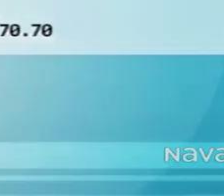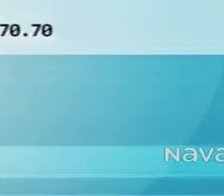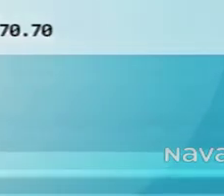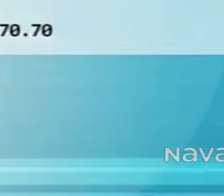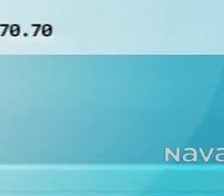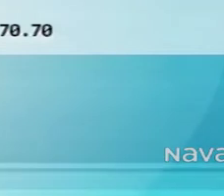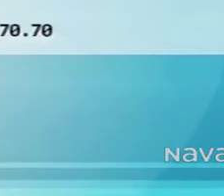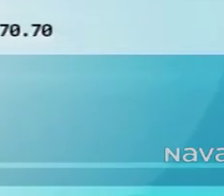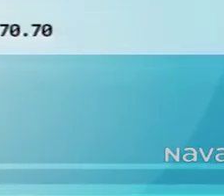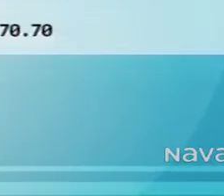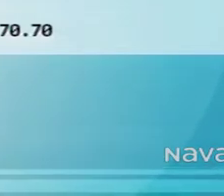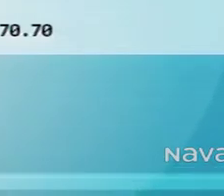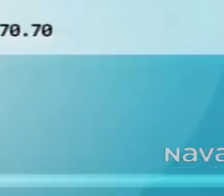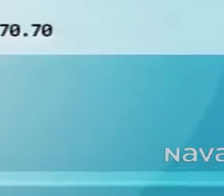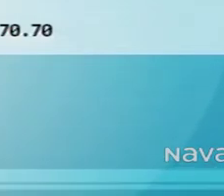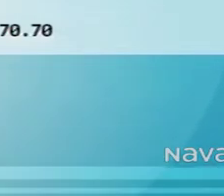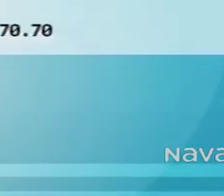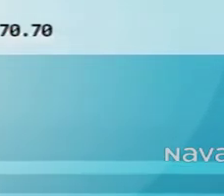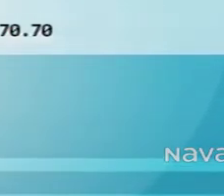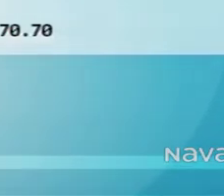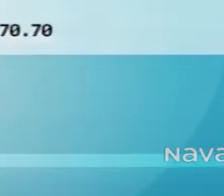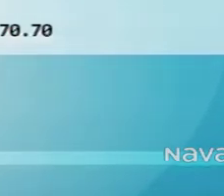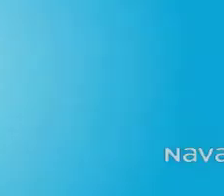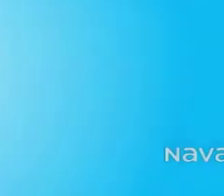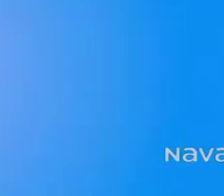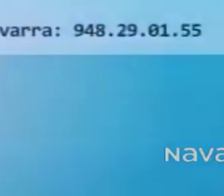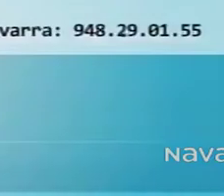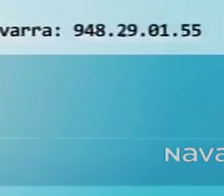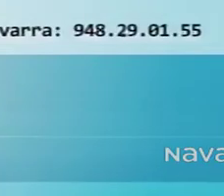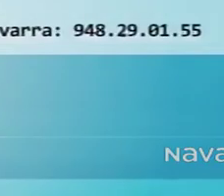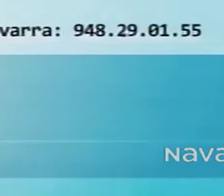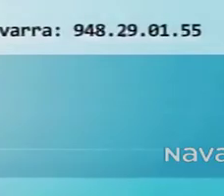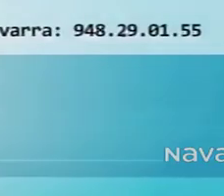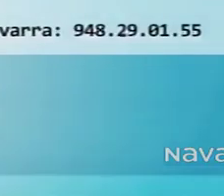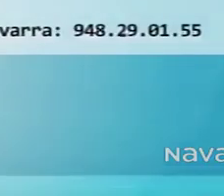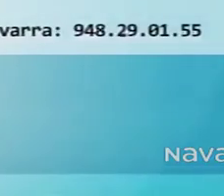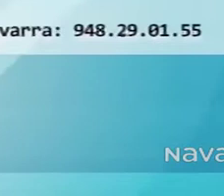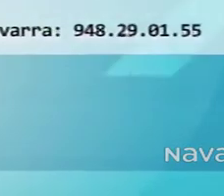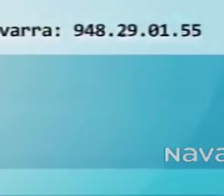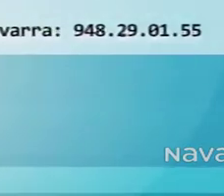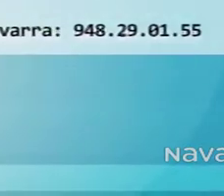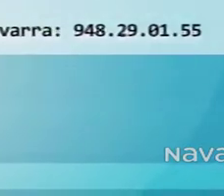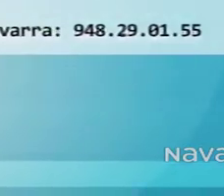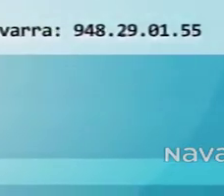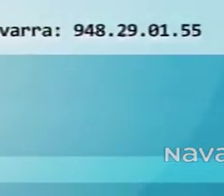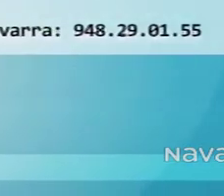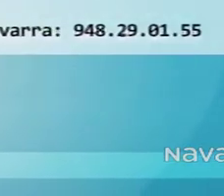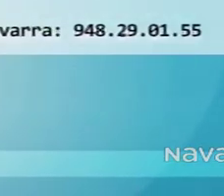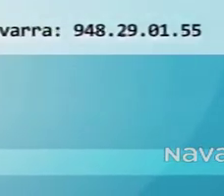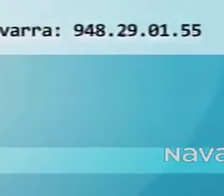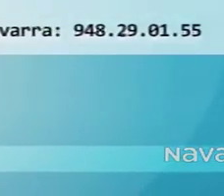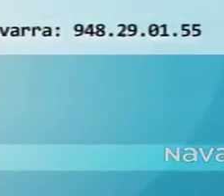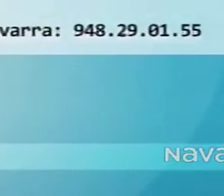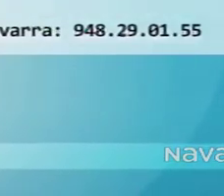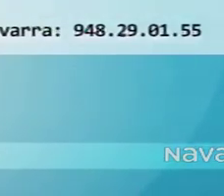financieros, directores comerciales y jefes de venta. Por su parte, el Club de Marketing nos propone para el 28 de